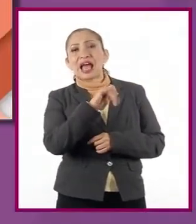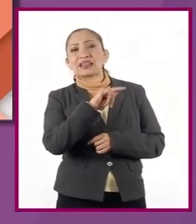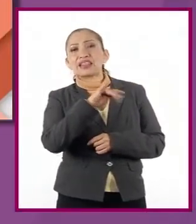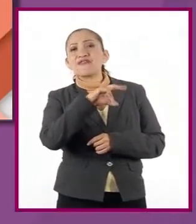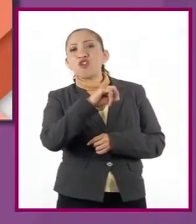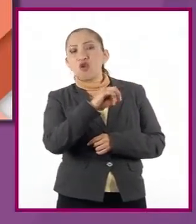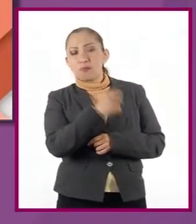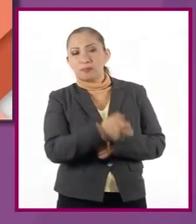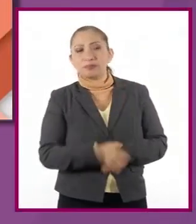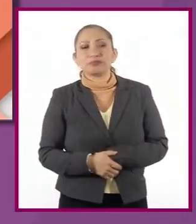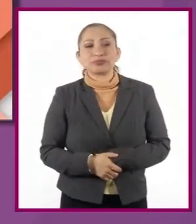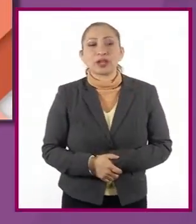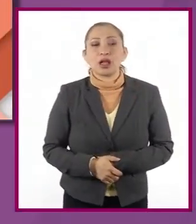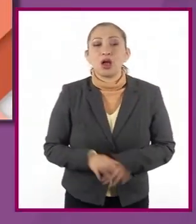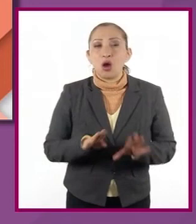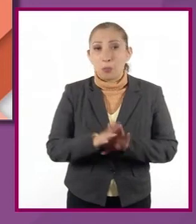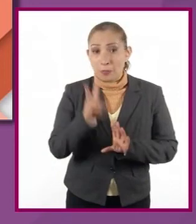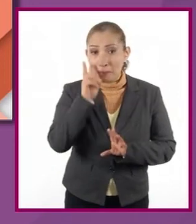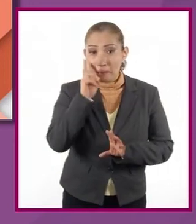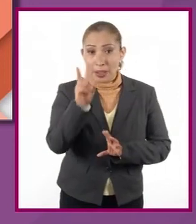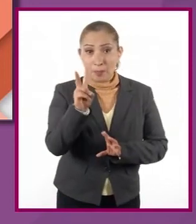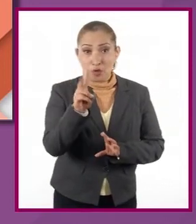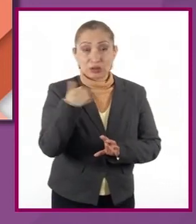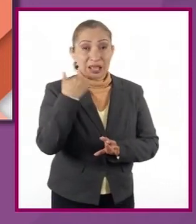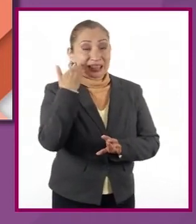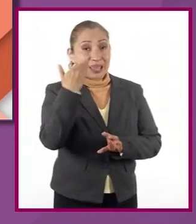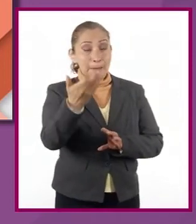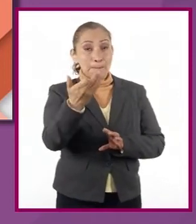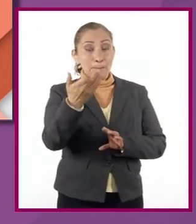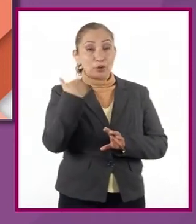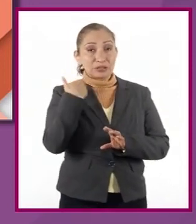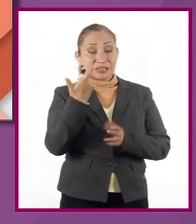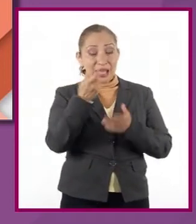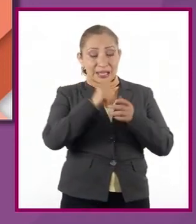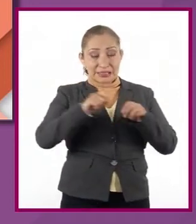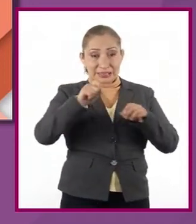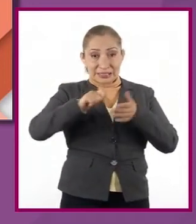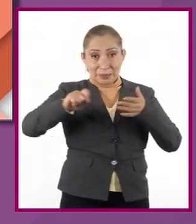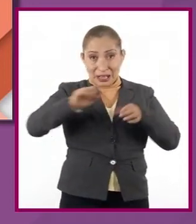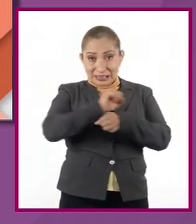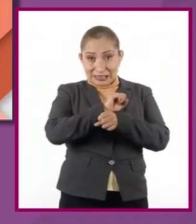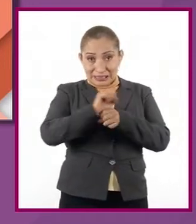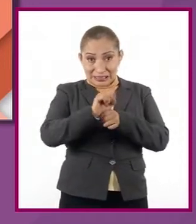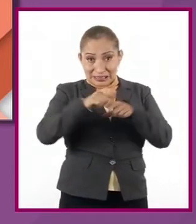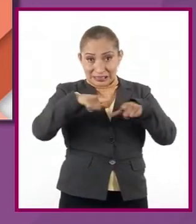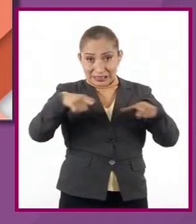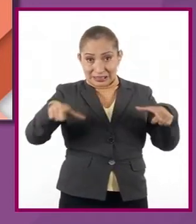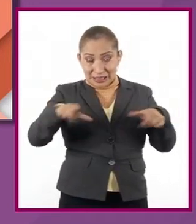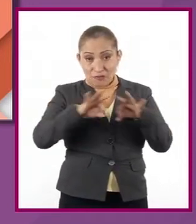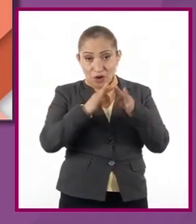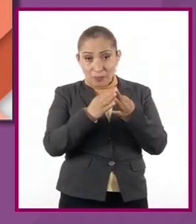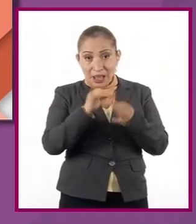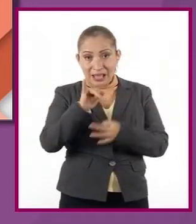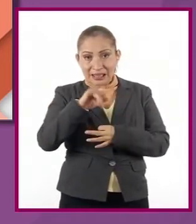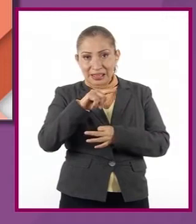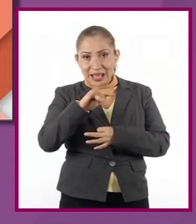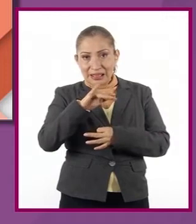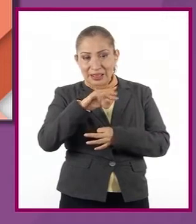profesor? Como vemos, los tiempos gramaticales simples del modo indicativo